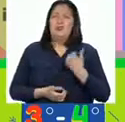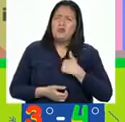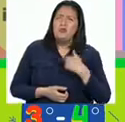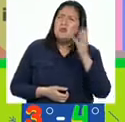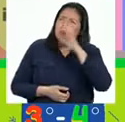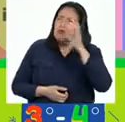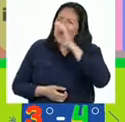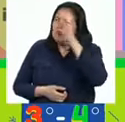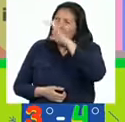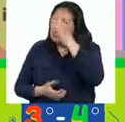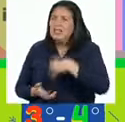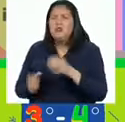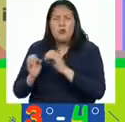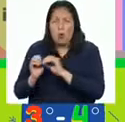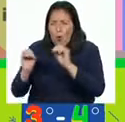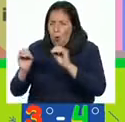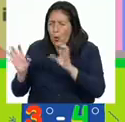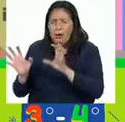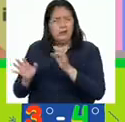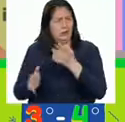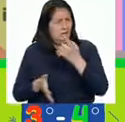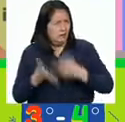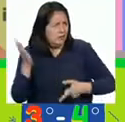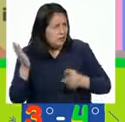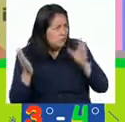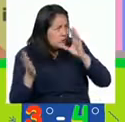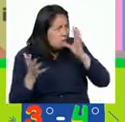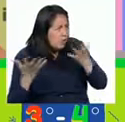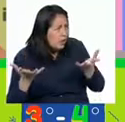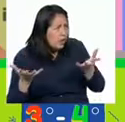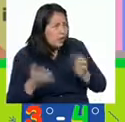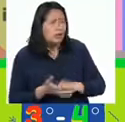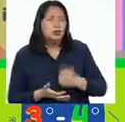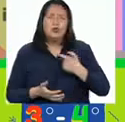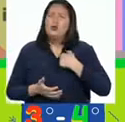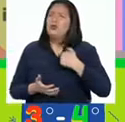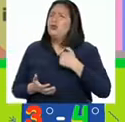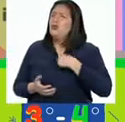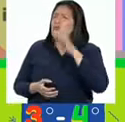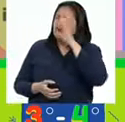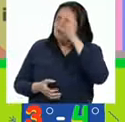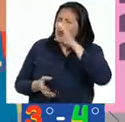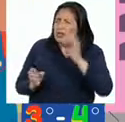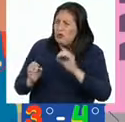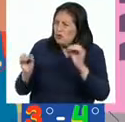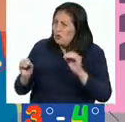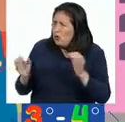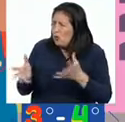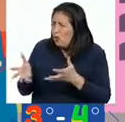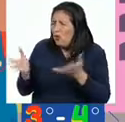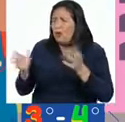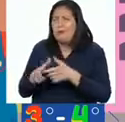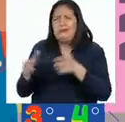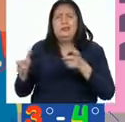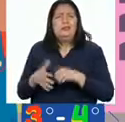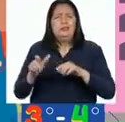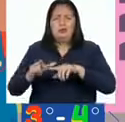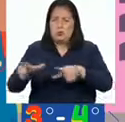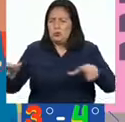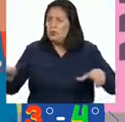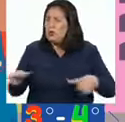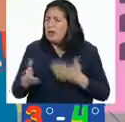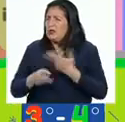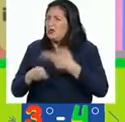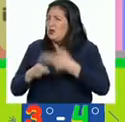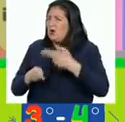¡Estoy buscando un tesoro! ¿Qué tesoro estás buscando? ¡Estoy buscando un tesoro que se llama Espacio